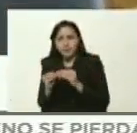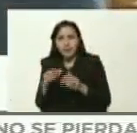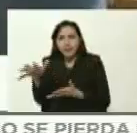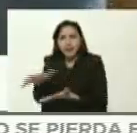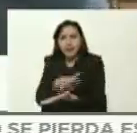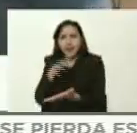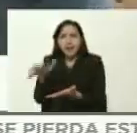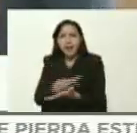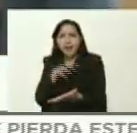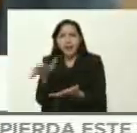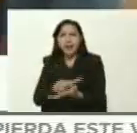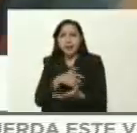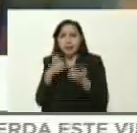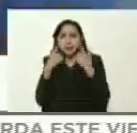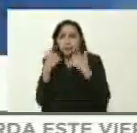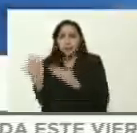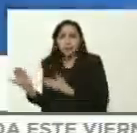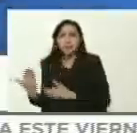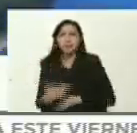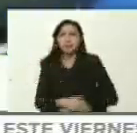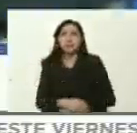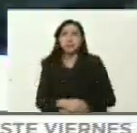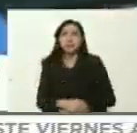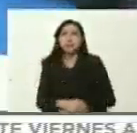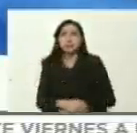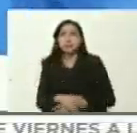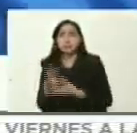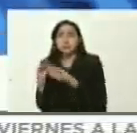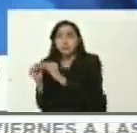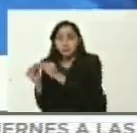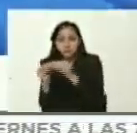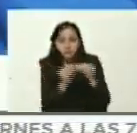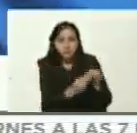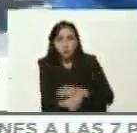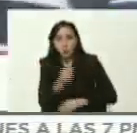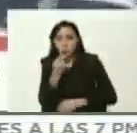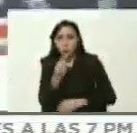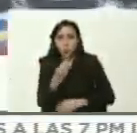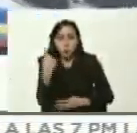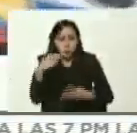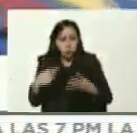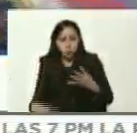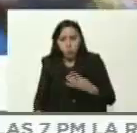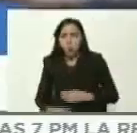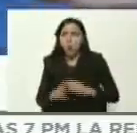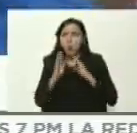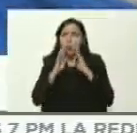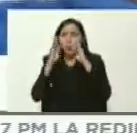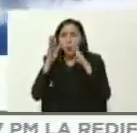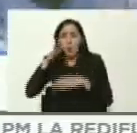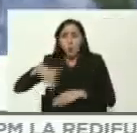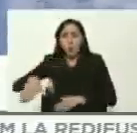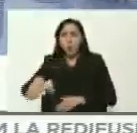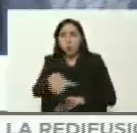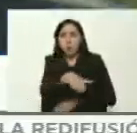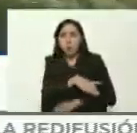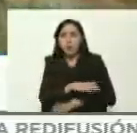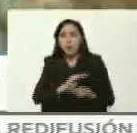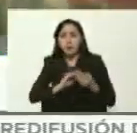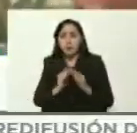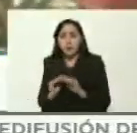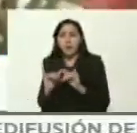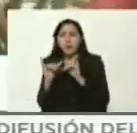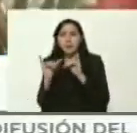de cebolla, ají, arroz, que también ha sido beneficioso para tanto para la